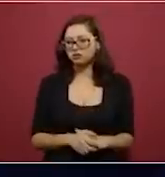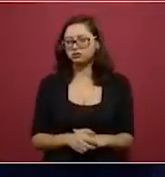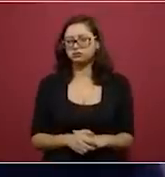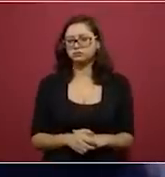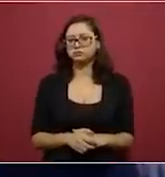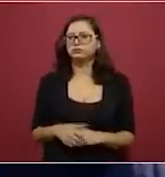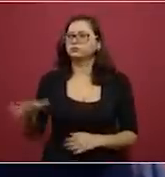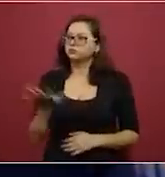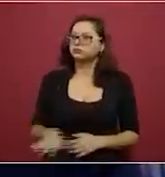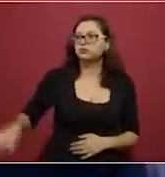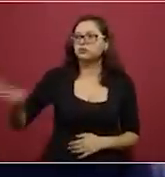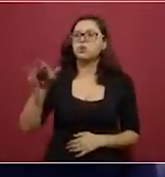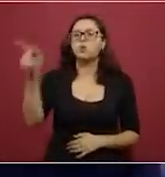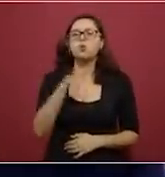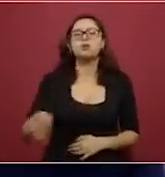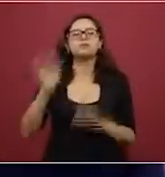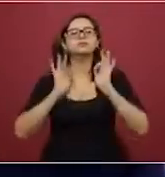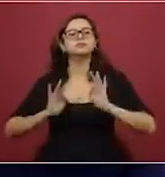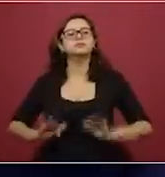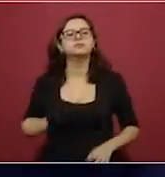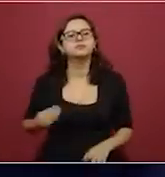el bienestar del pueblo